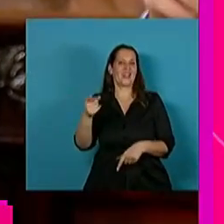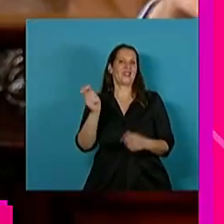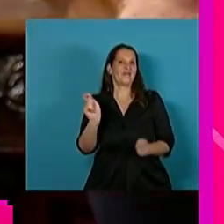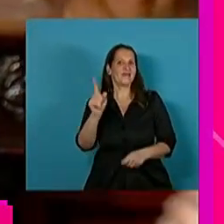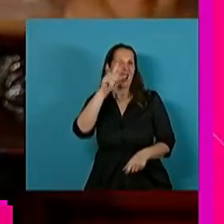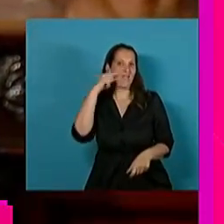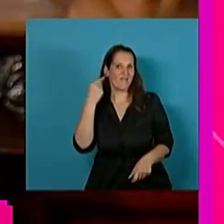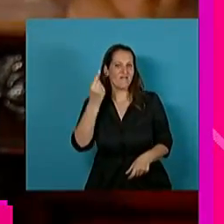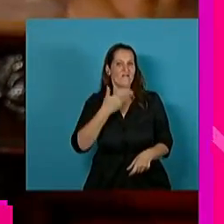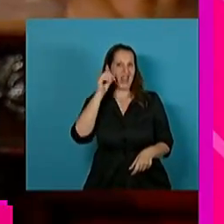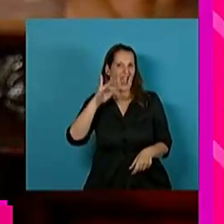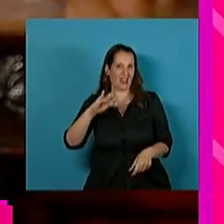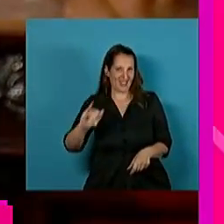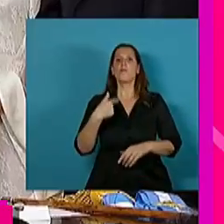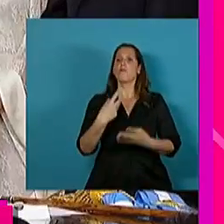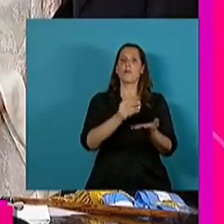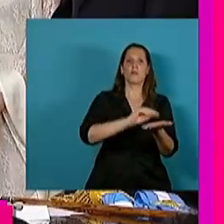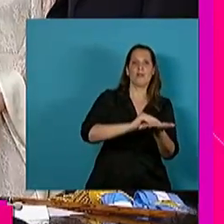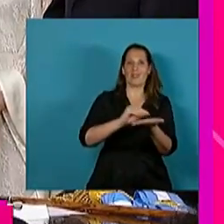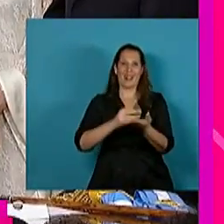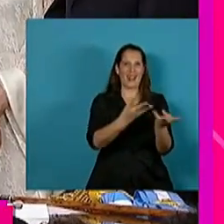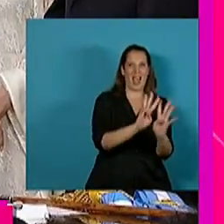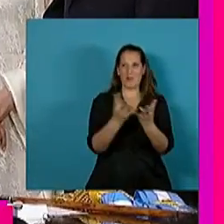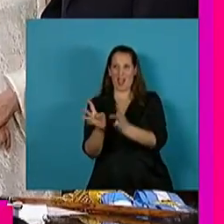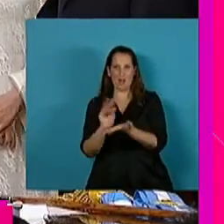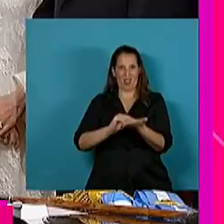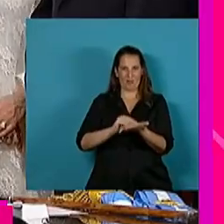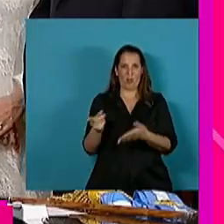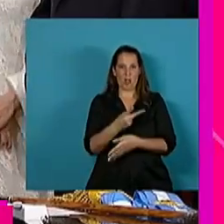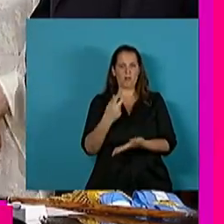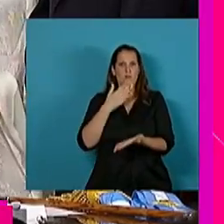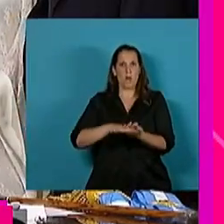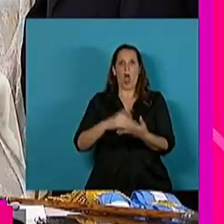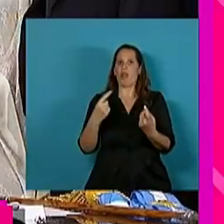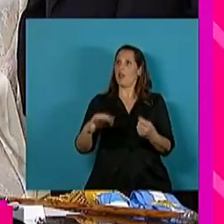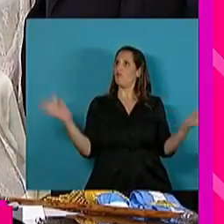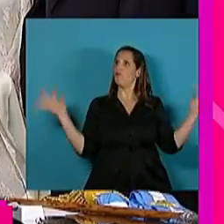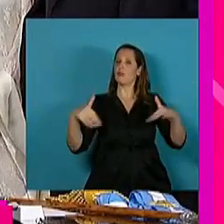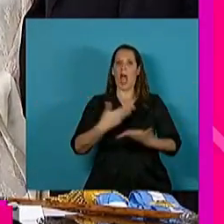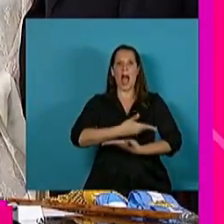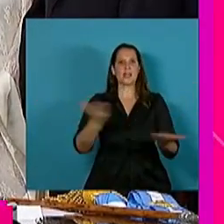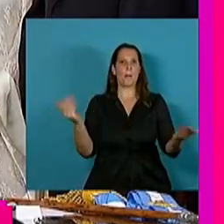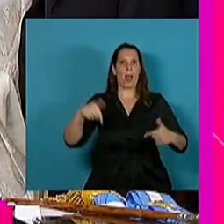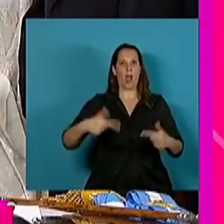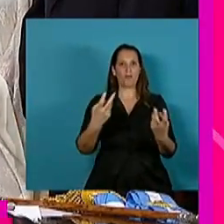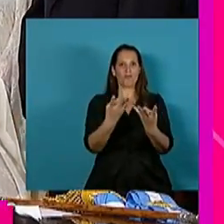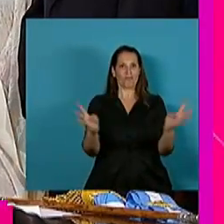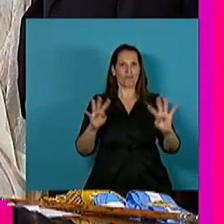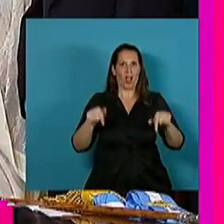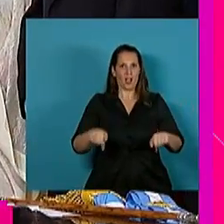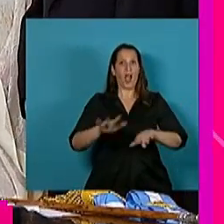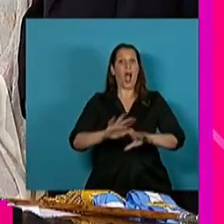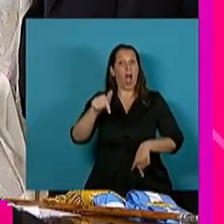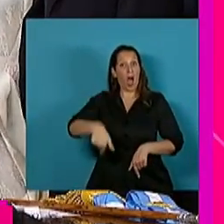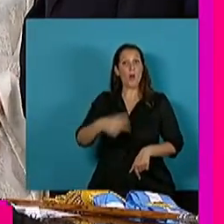sé yo. Ay, qué mona. Al menos no hubo papelito. Ella está hermosísima. El hijo estaba al lado, ¿lo vieron? Sí, lo que todos decían, ¿se va montada o no se va montada? Tenía que haber ido montada.